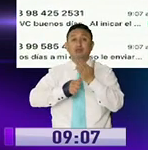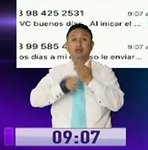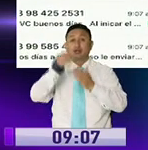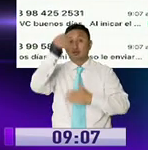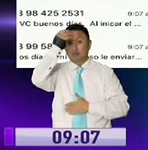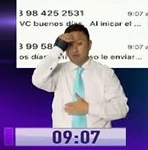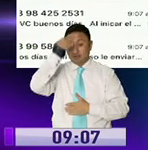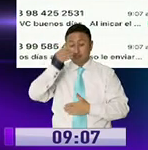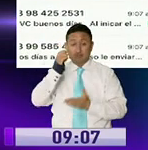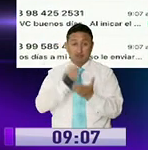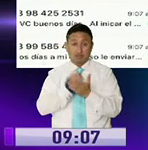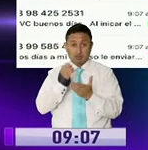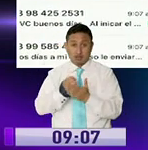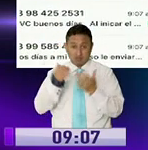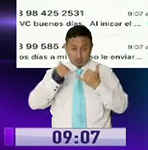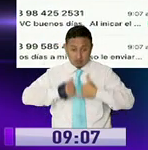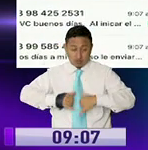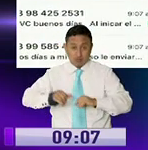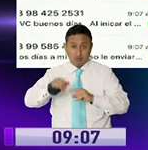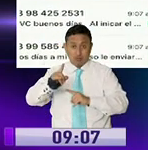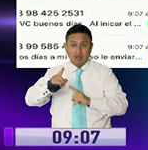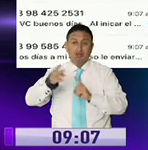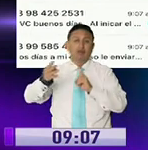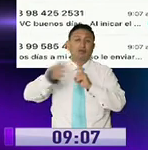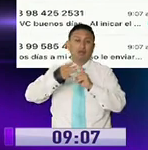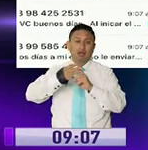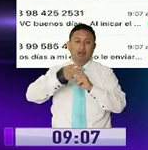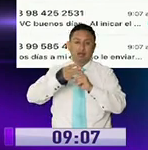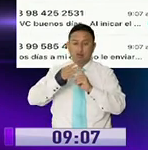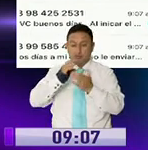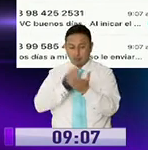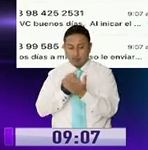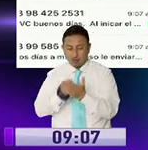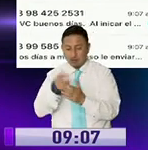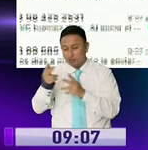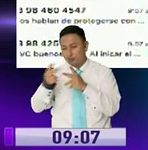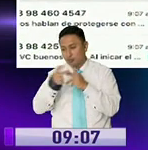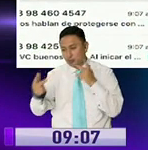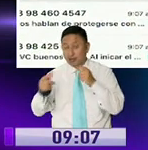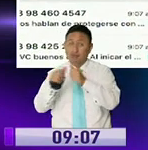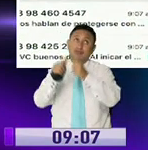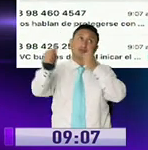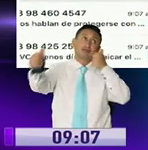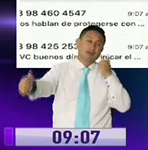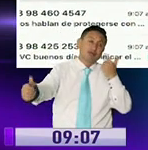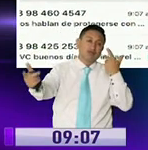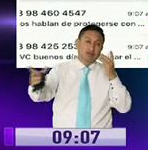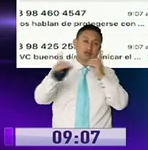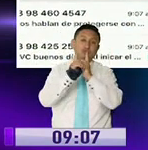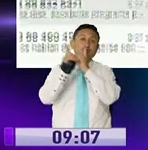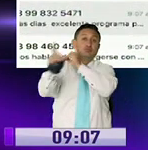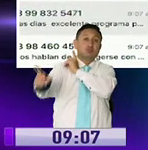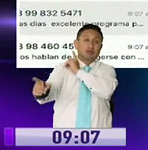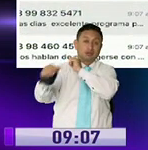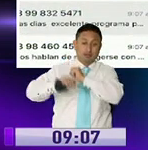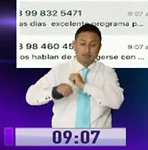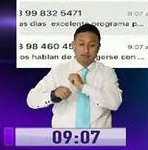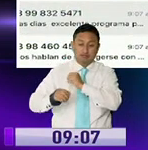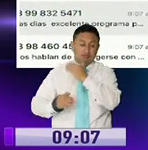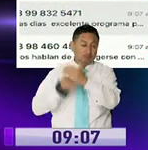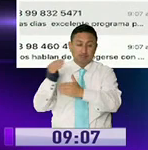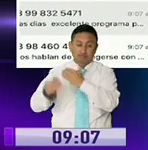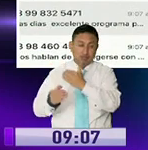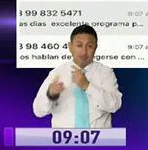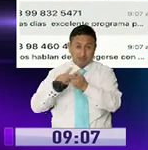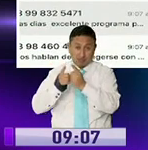siguen las clases en teleclases, si quieren llamarlo, en clase de educación online. a distancia, hasta nueva orden. No